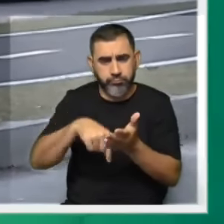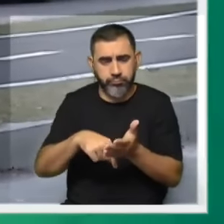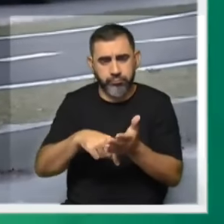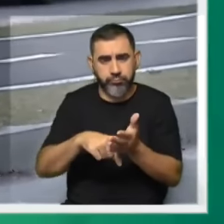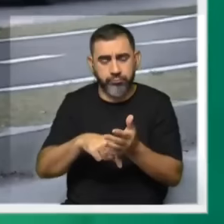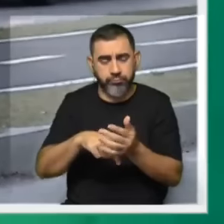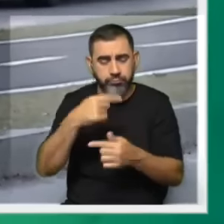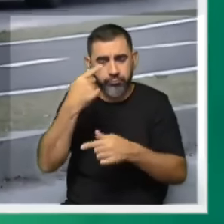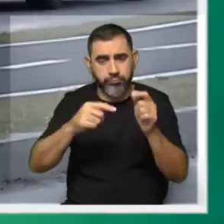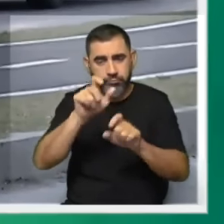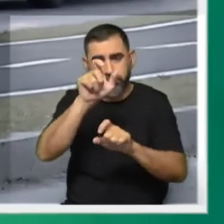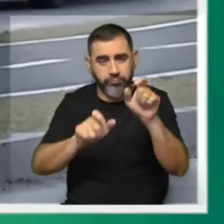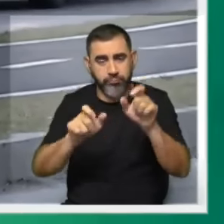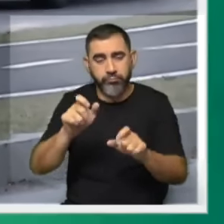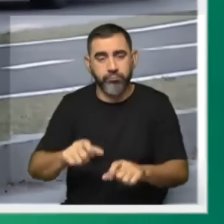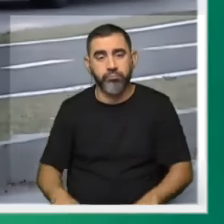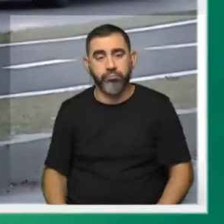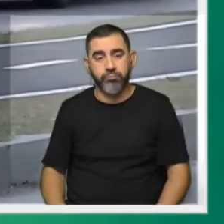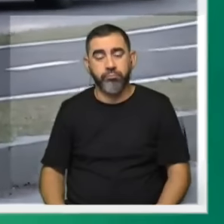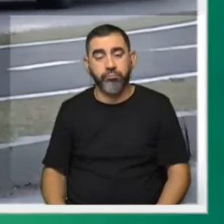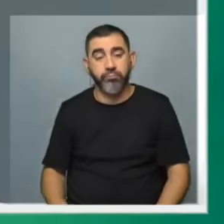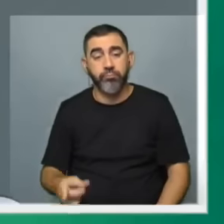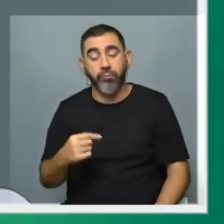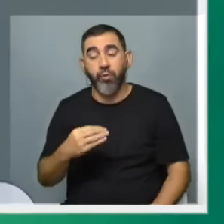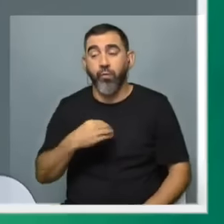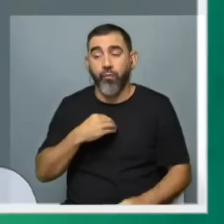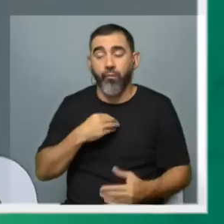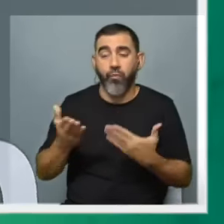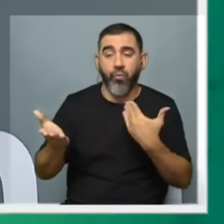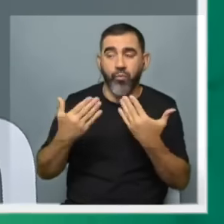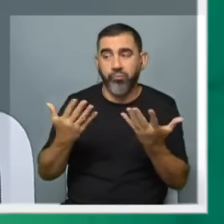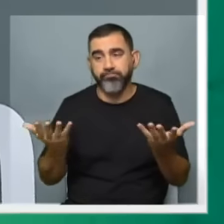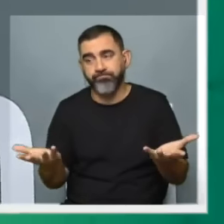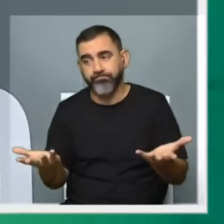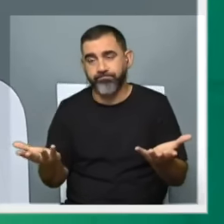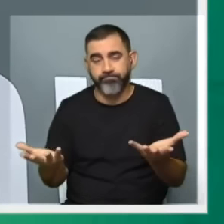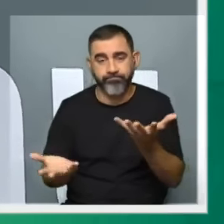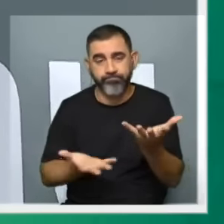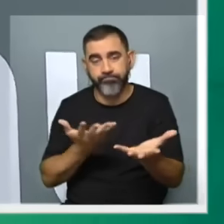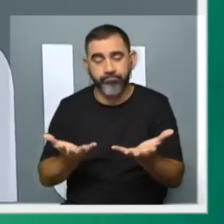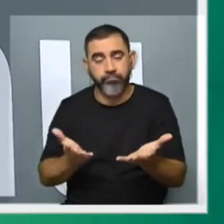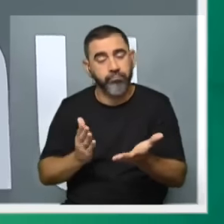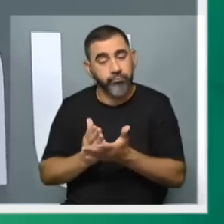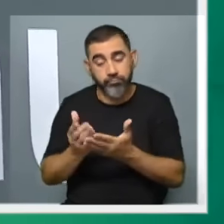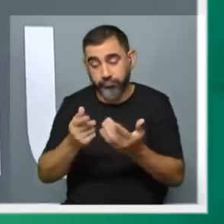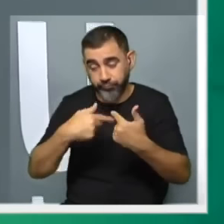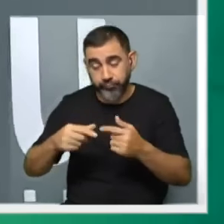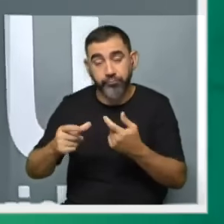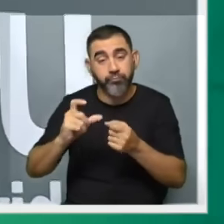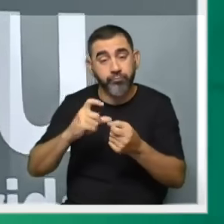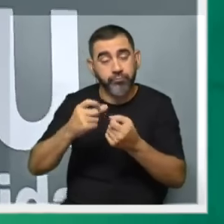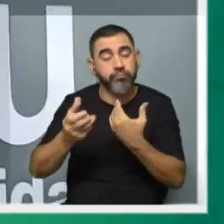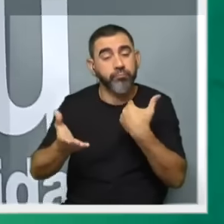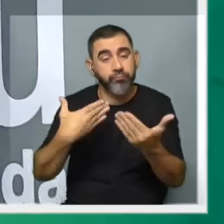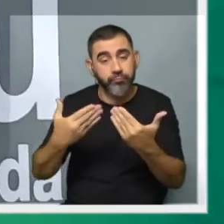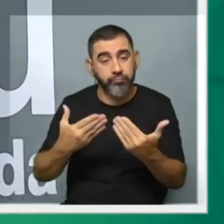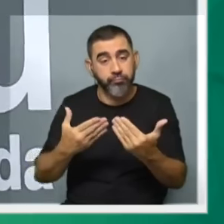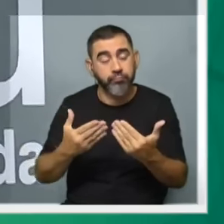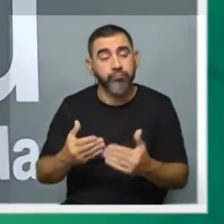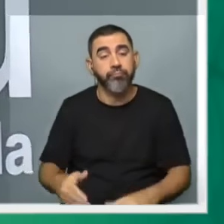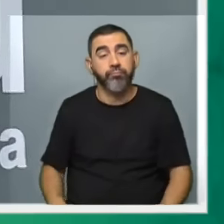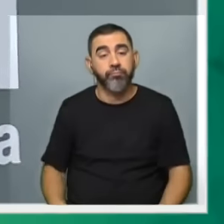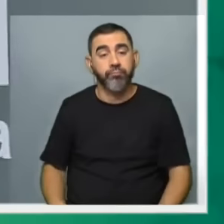integrantes Por lo tanto La verdad que la disposición al diálogo este Nosotros siempre estamos dispuestos a dialogar y en realidad tenemos diálogo